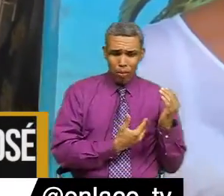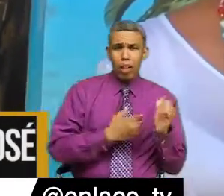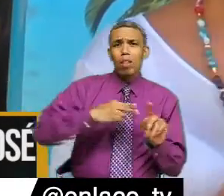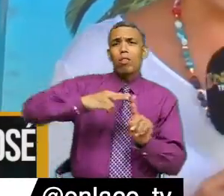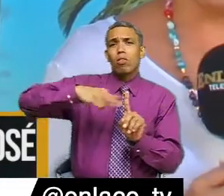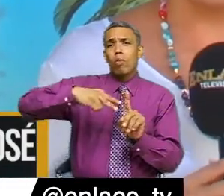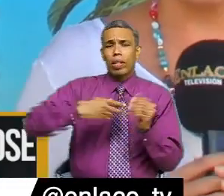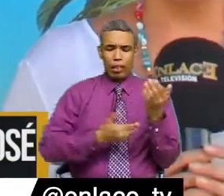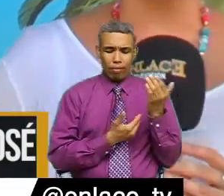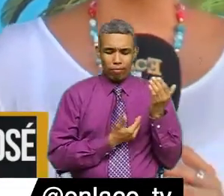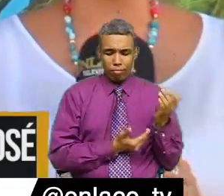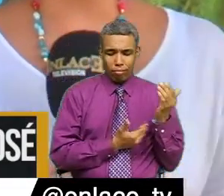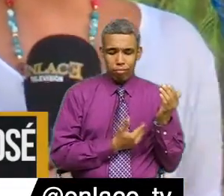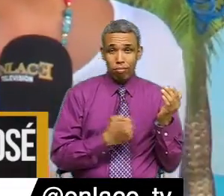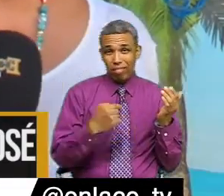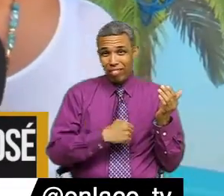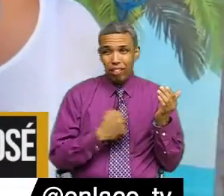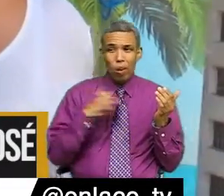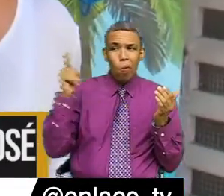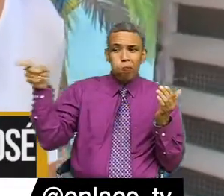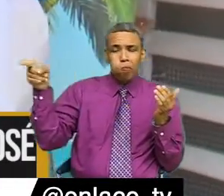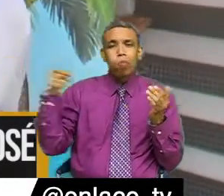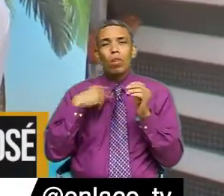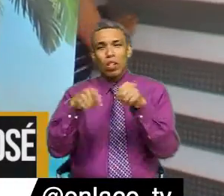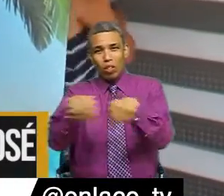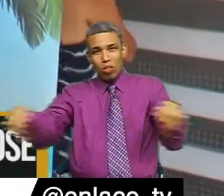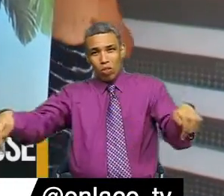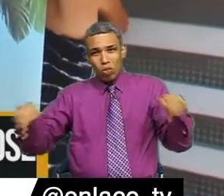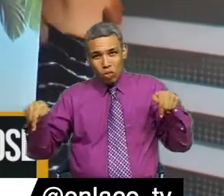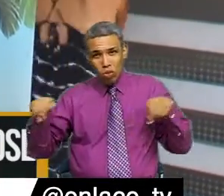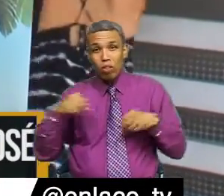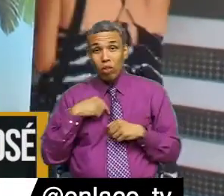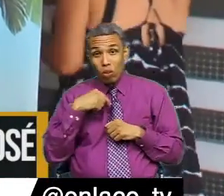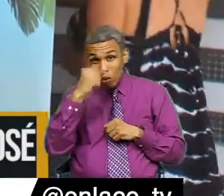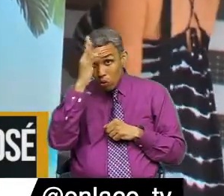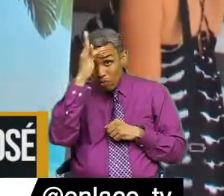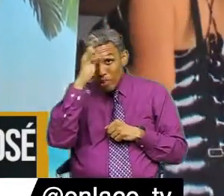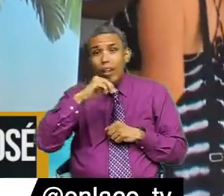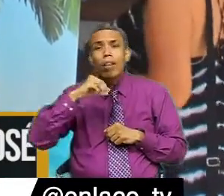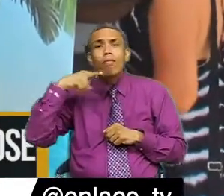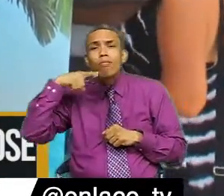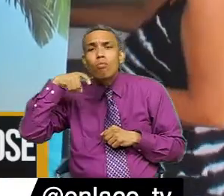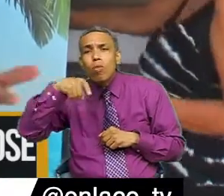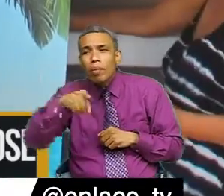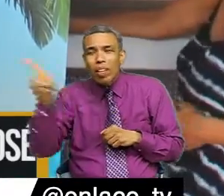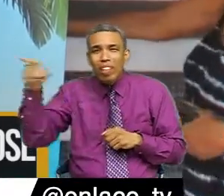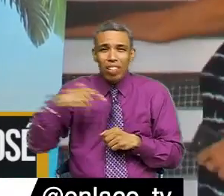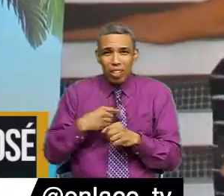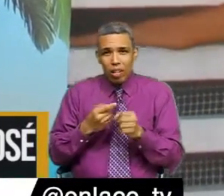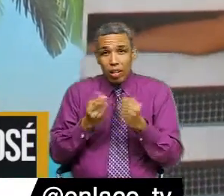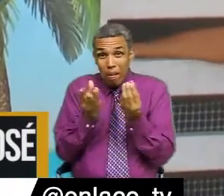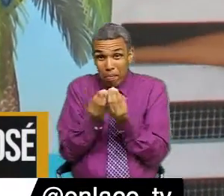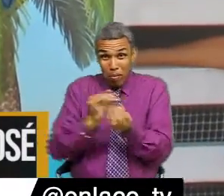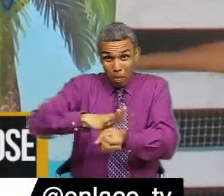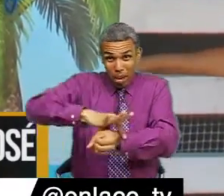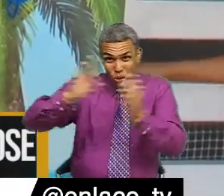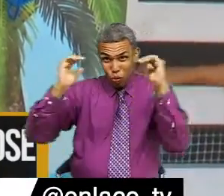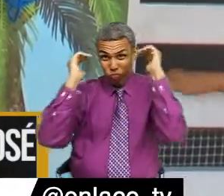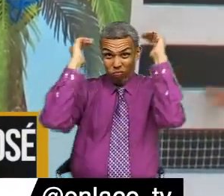encuentra en la unidad de cuidados intensivos del Hospital Universitario de Santander, Ramón González Valencia. ¿Por qué hemos venido hasta este